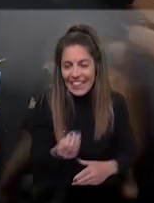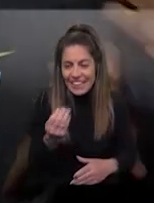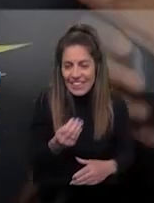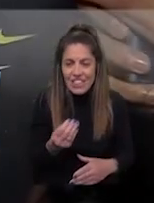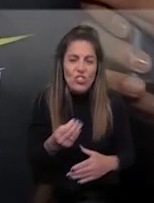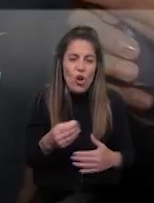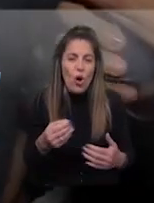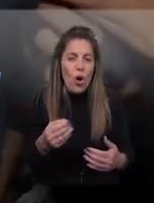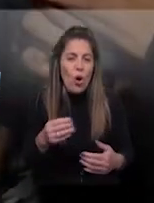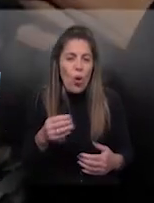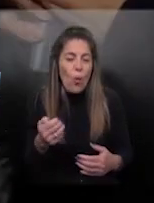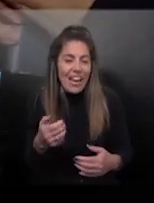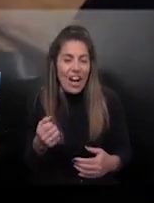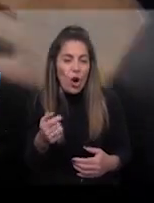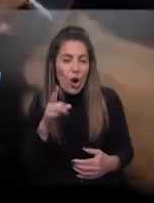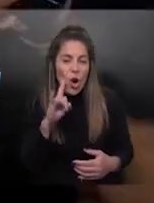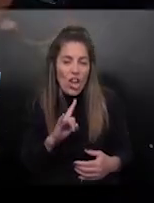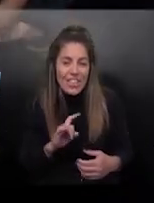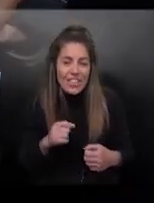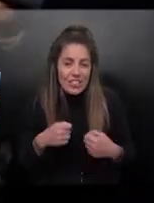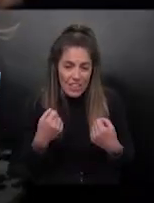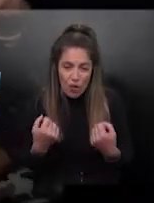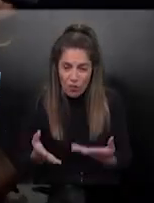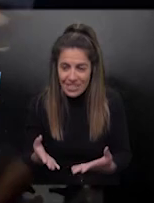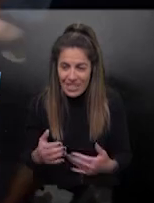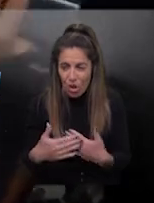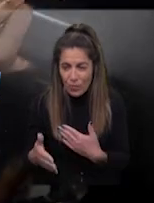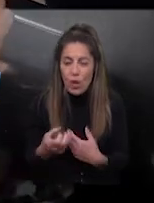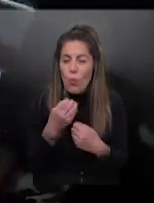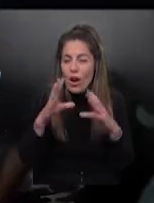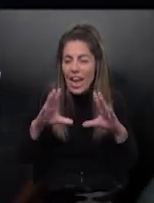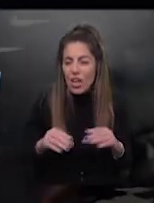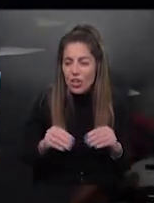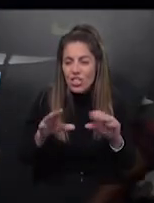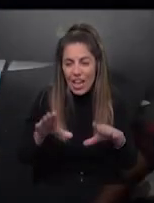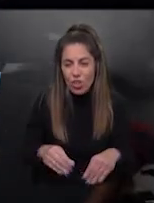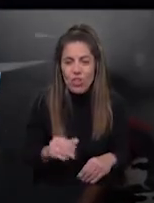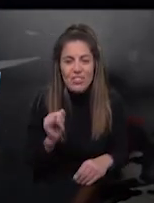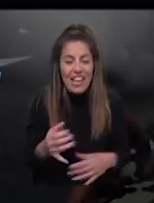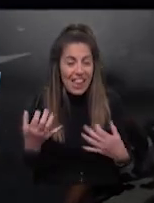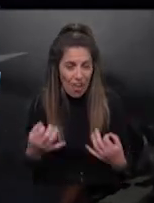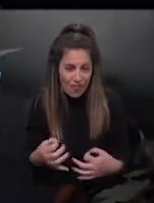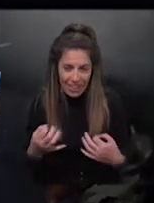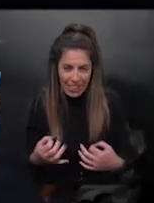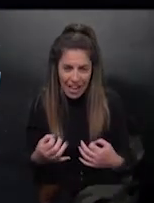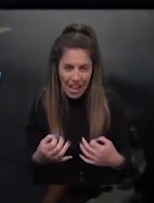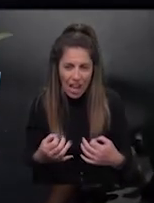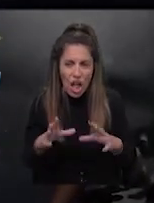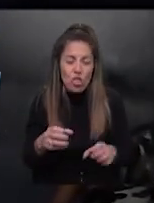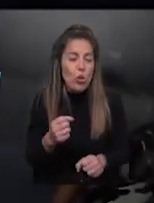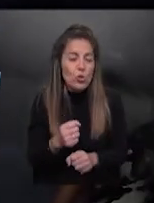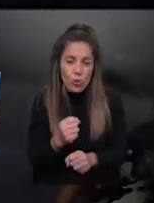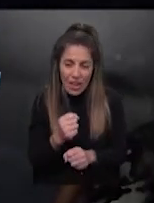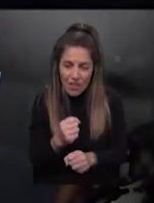es parte de lo que se ofrece a los vecinos, ¿no? Buenas noches a toda la audiencia. Sí, la verdad, esto es un